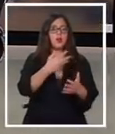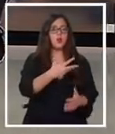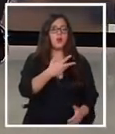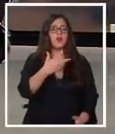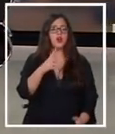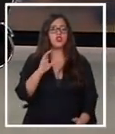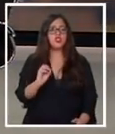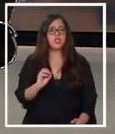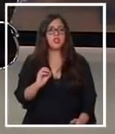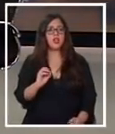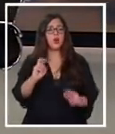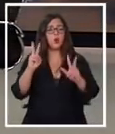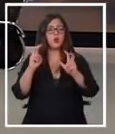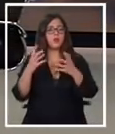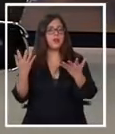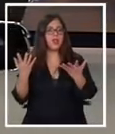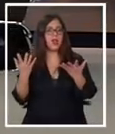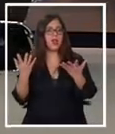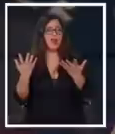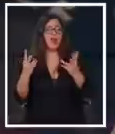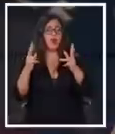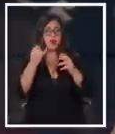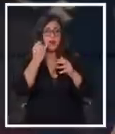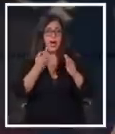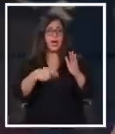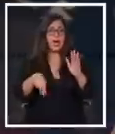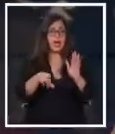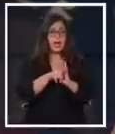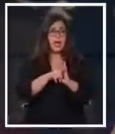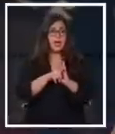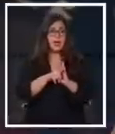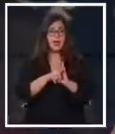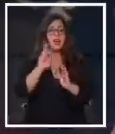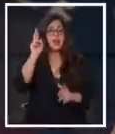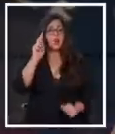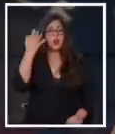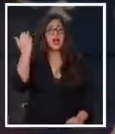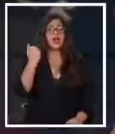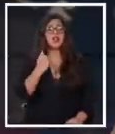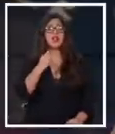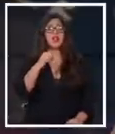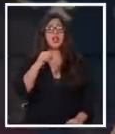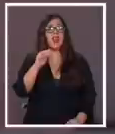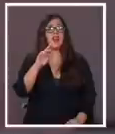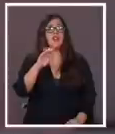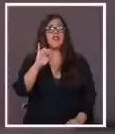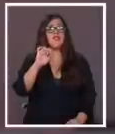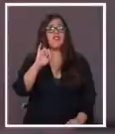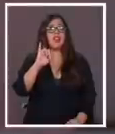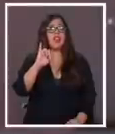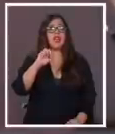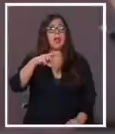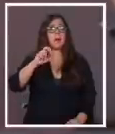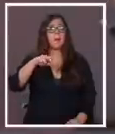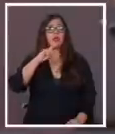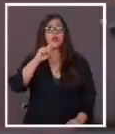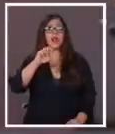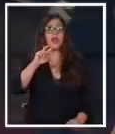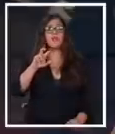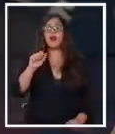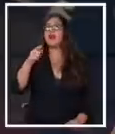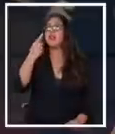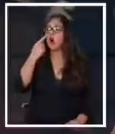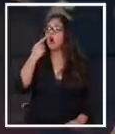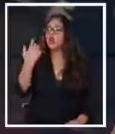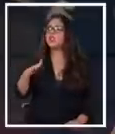fraudulento sino a sangre y fuego recuerdo el mismo frei montalva yo sé la discusión con el ex presentador de que la